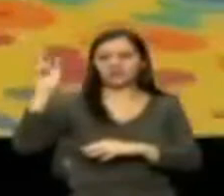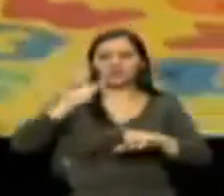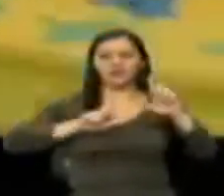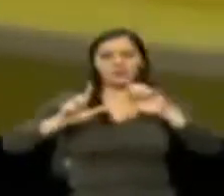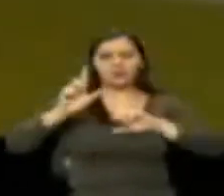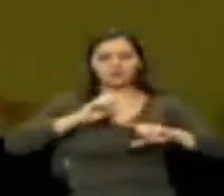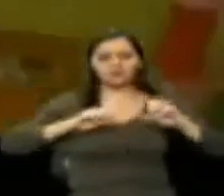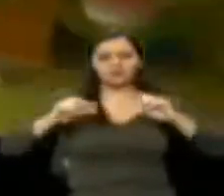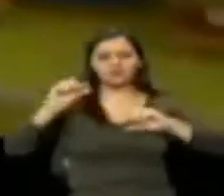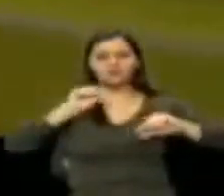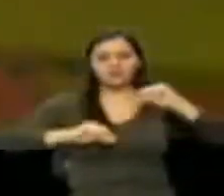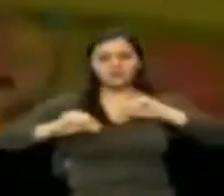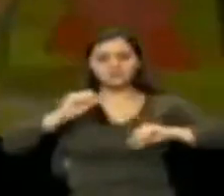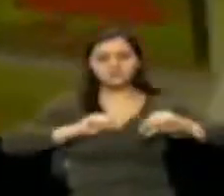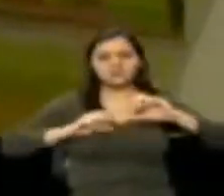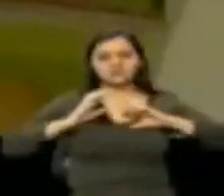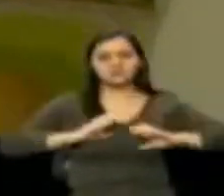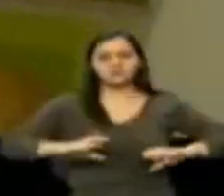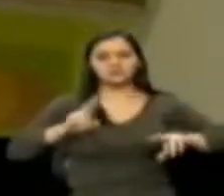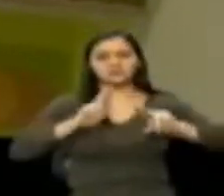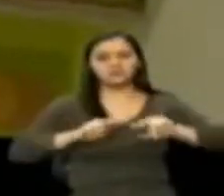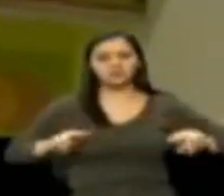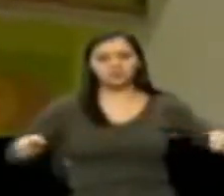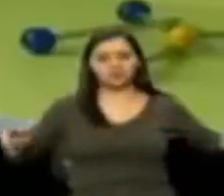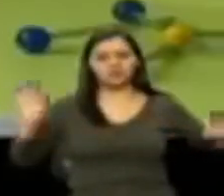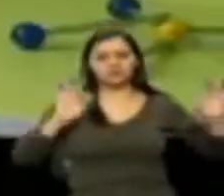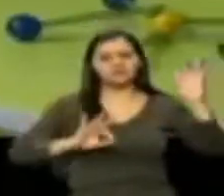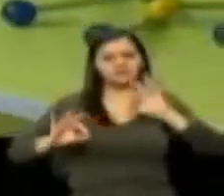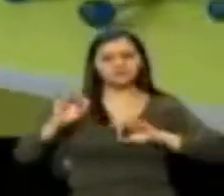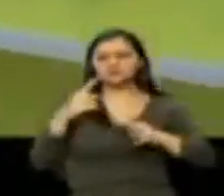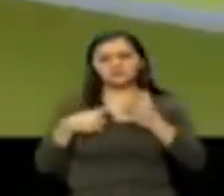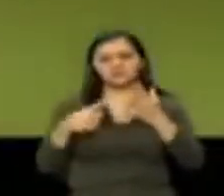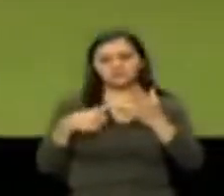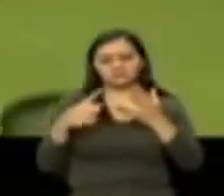ciencias naturales, de química, de física,